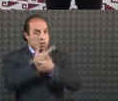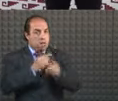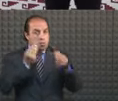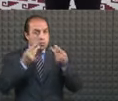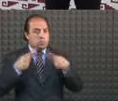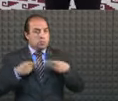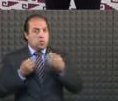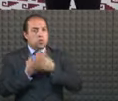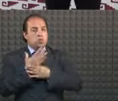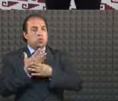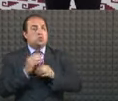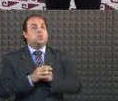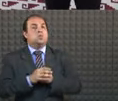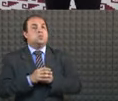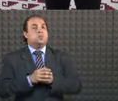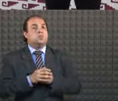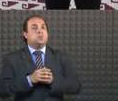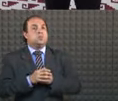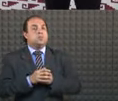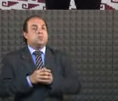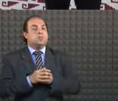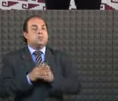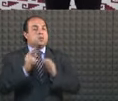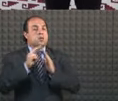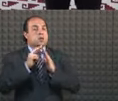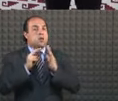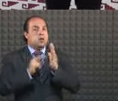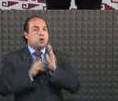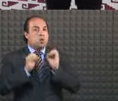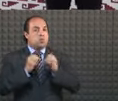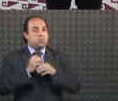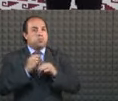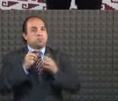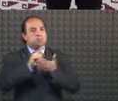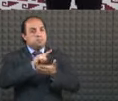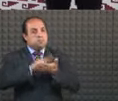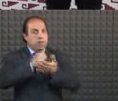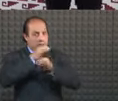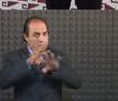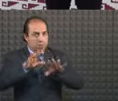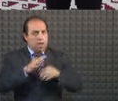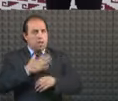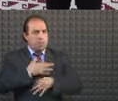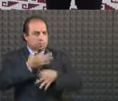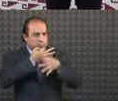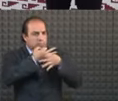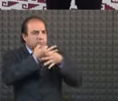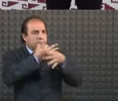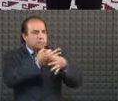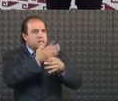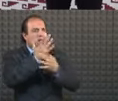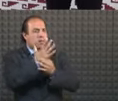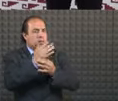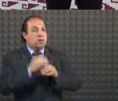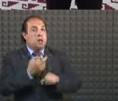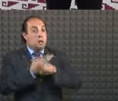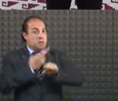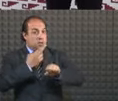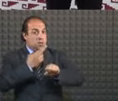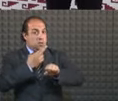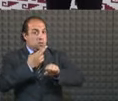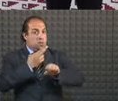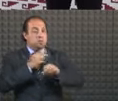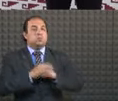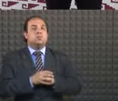gente con las nuevas disposiciones que se están promoviendo, pero a mí me llamó mucho la atención lo que dijo ella, ¿no? Que la mayoría, y lo